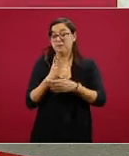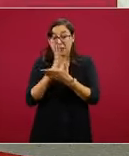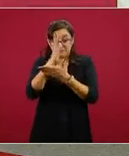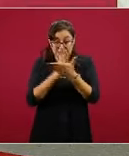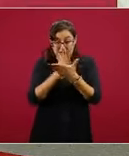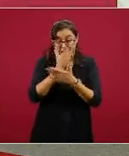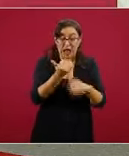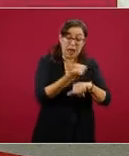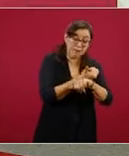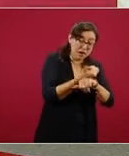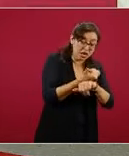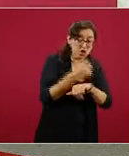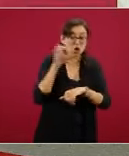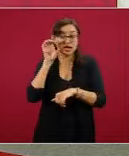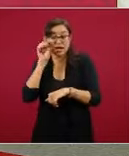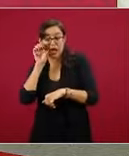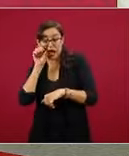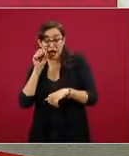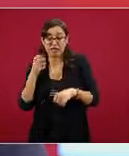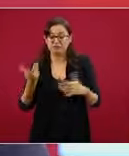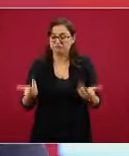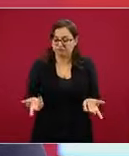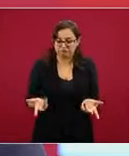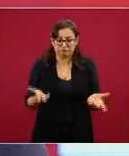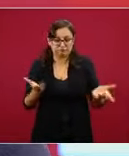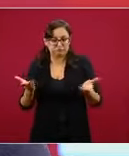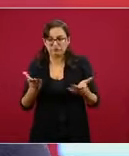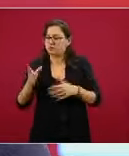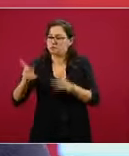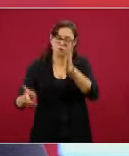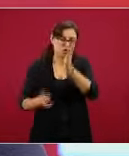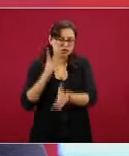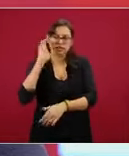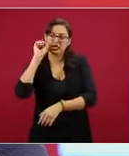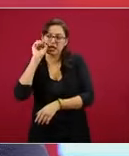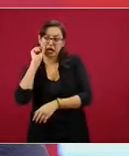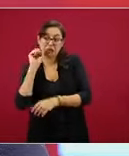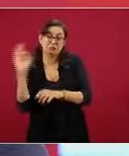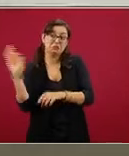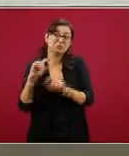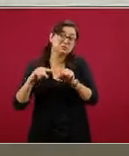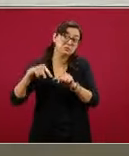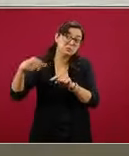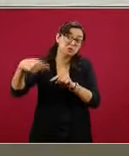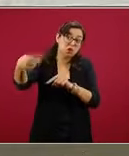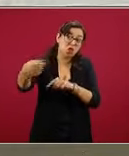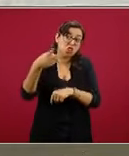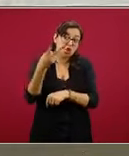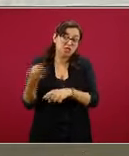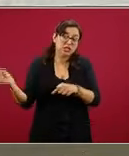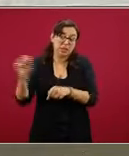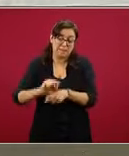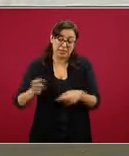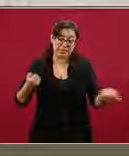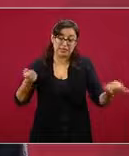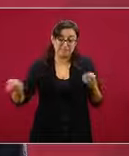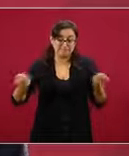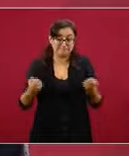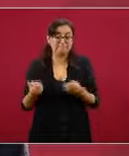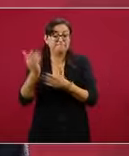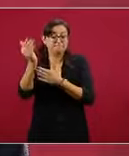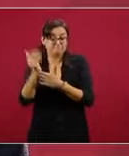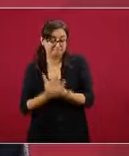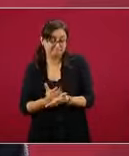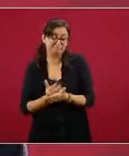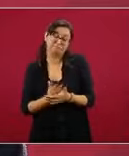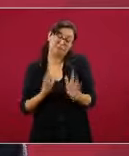lo mejor en 2 semanas más pudieran estar nuevamente regresando a un color amarillo, dado que su diferencial no